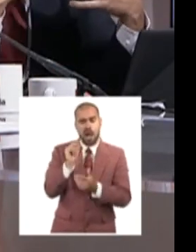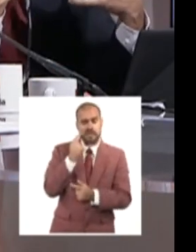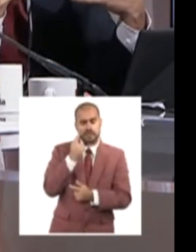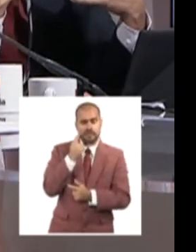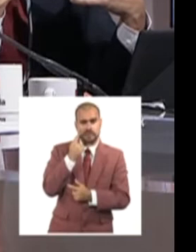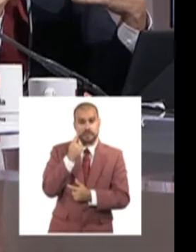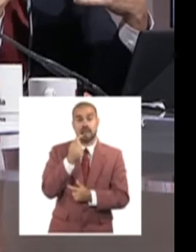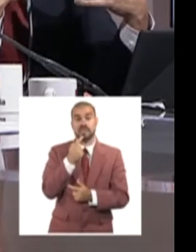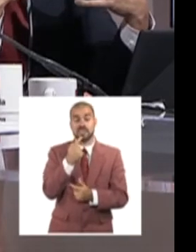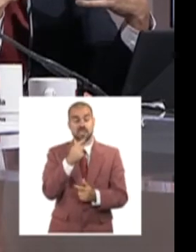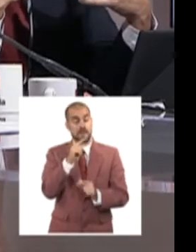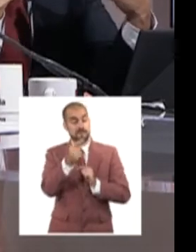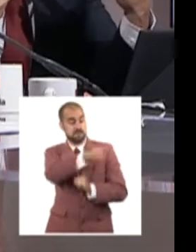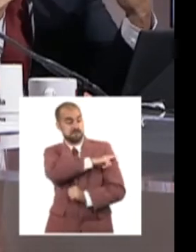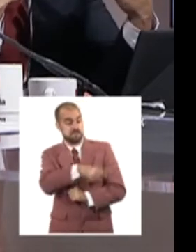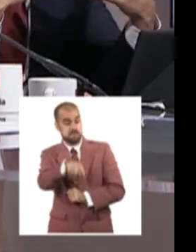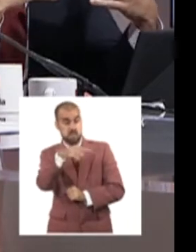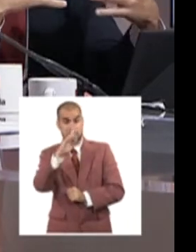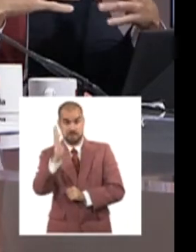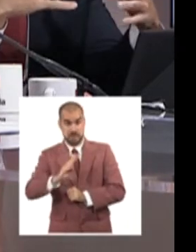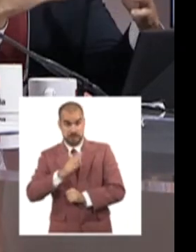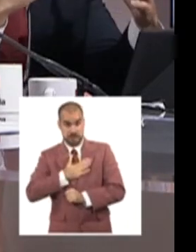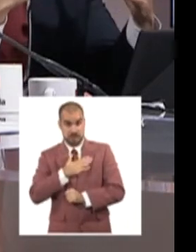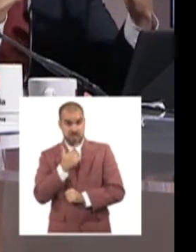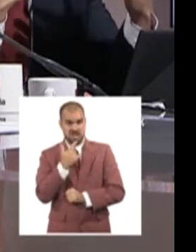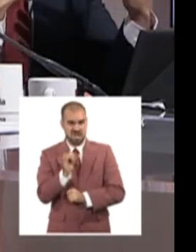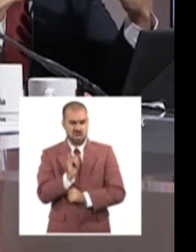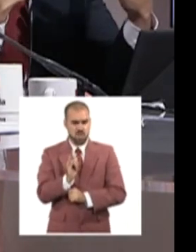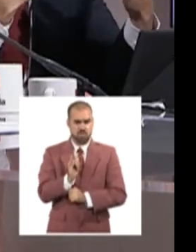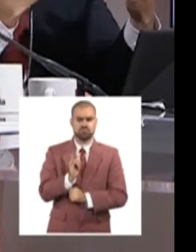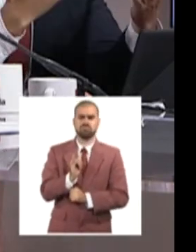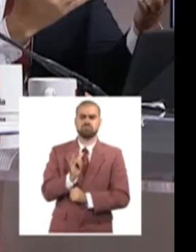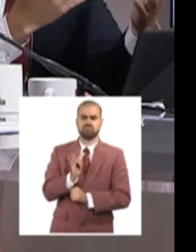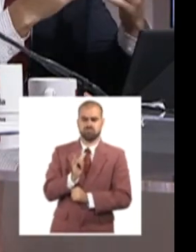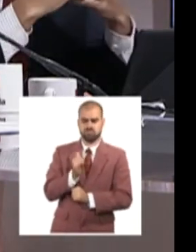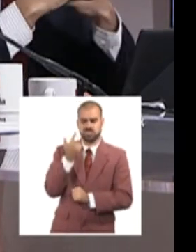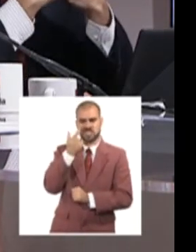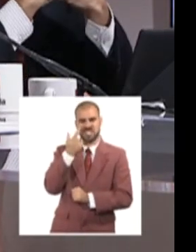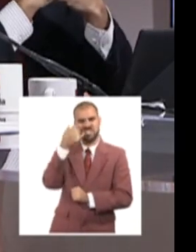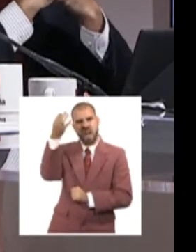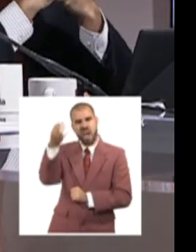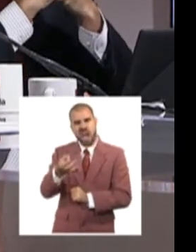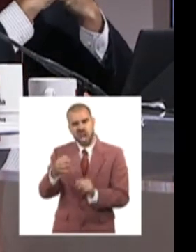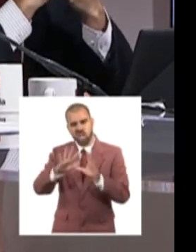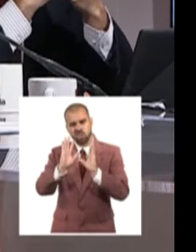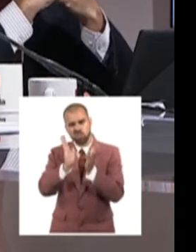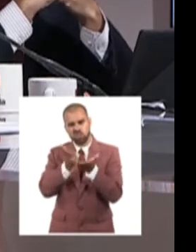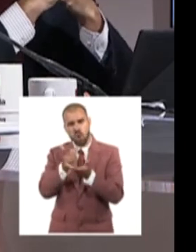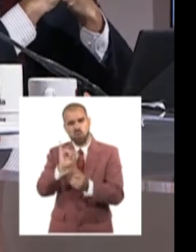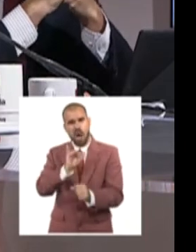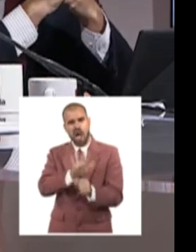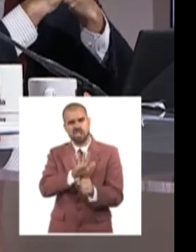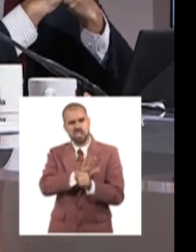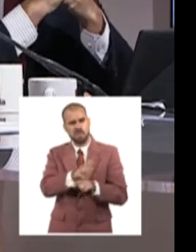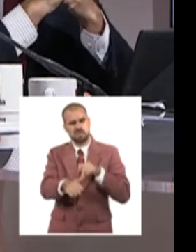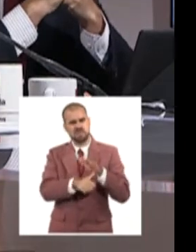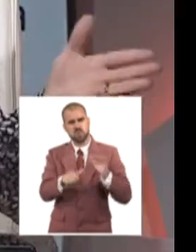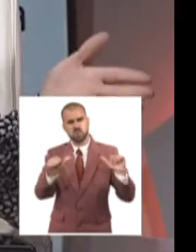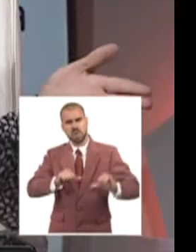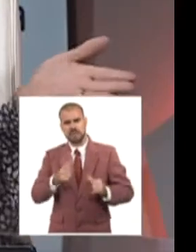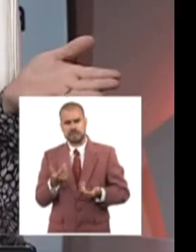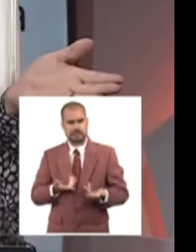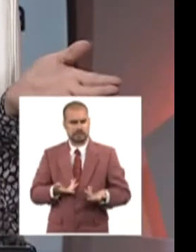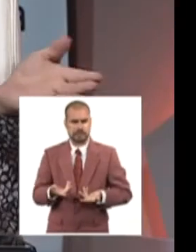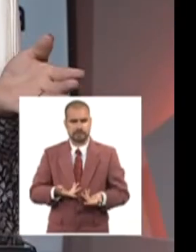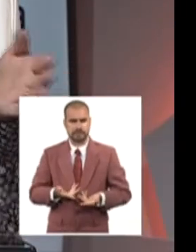brasileño ya se cayó la tienda y pudo ver lo que había detrás de todo ese choque ley que le quede montar asimismo esa